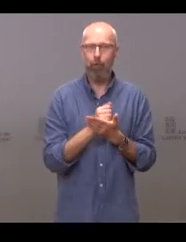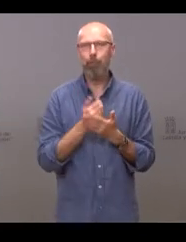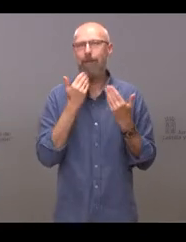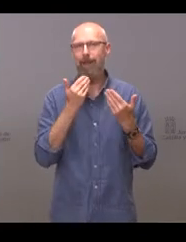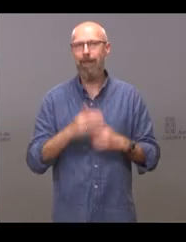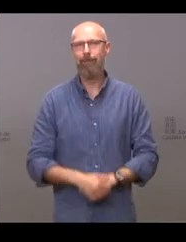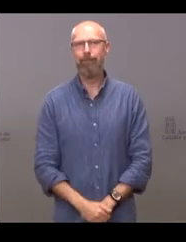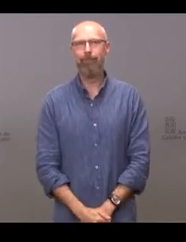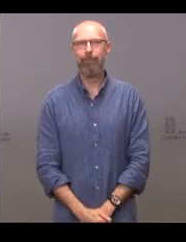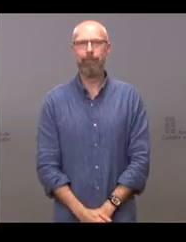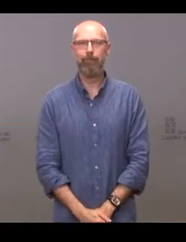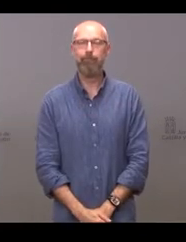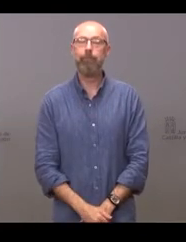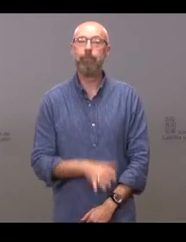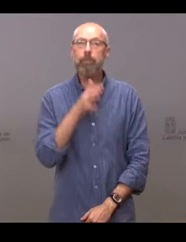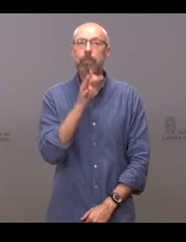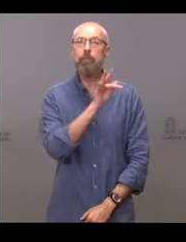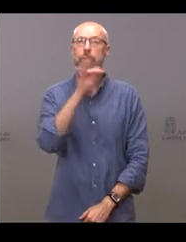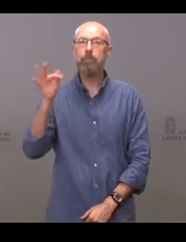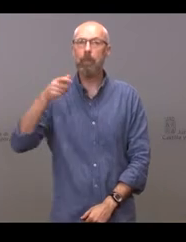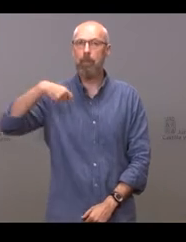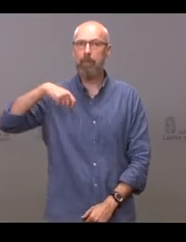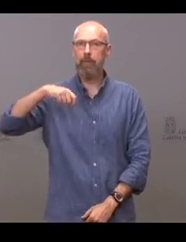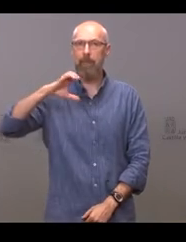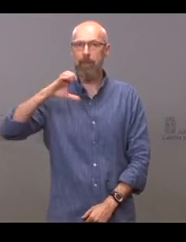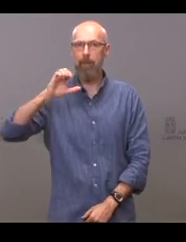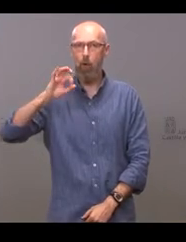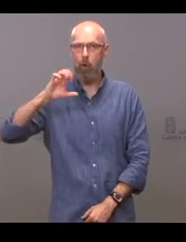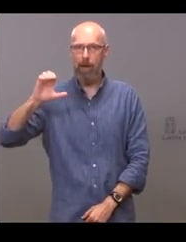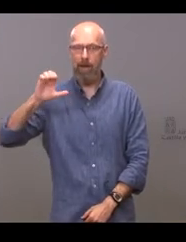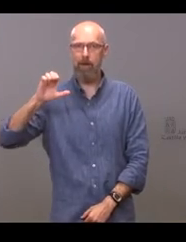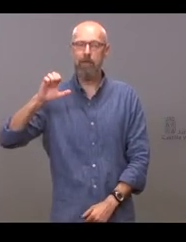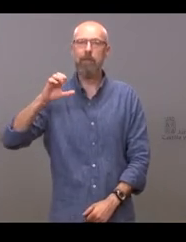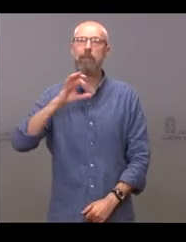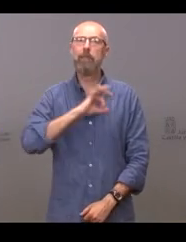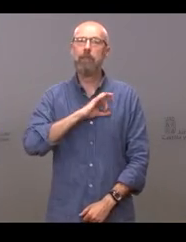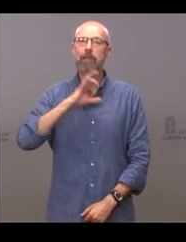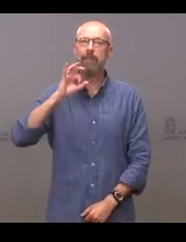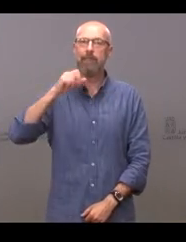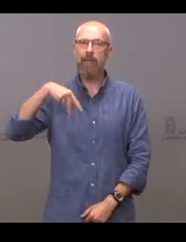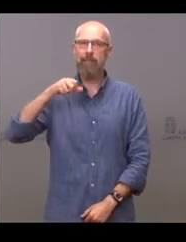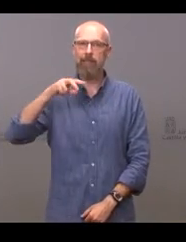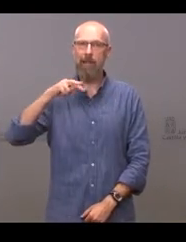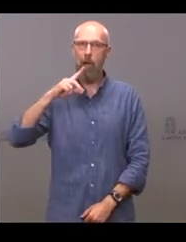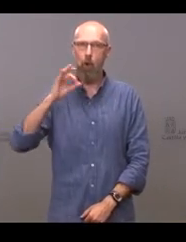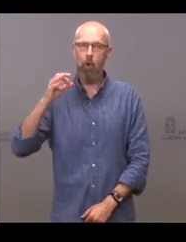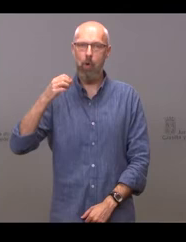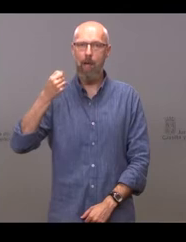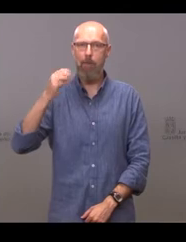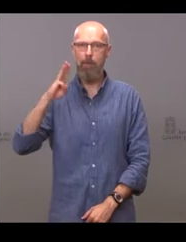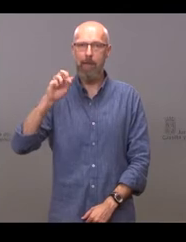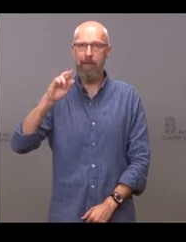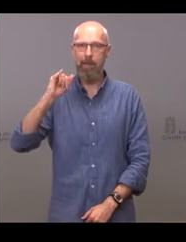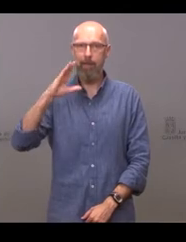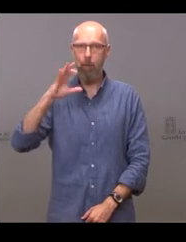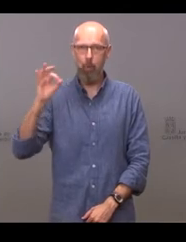damos ya la palabra al presidente de ceoe de castilla y león don santiago aparicio jiménez buenos dias muchas gracias